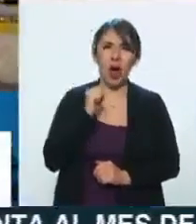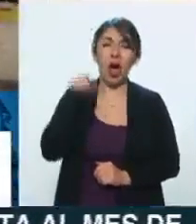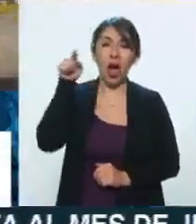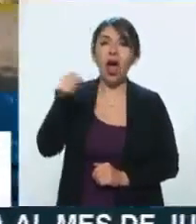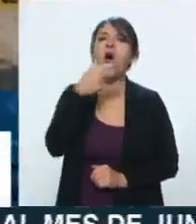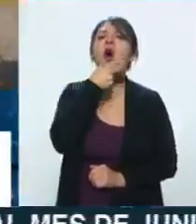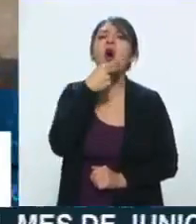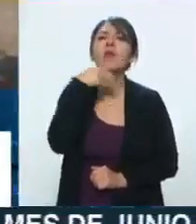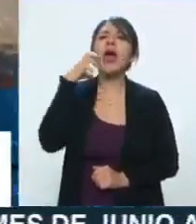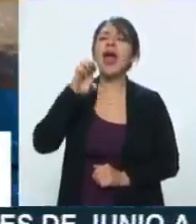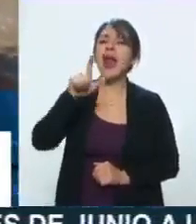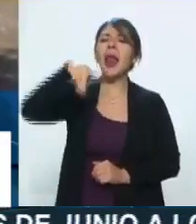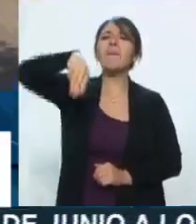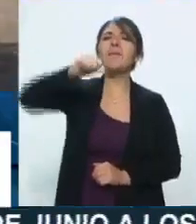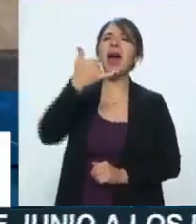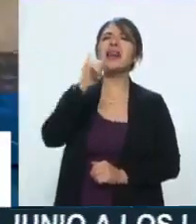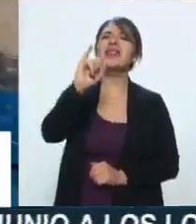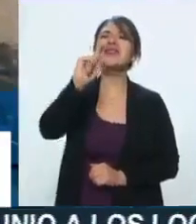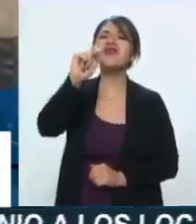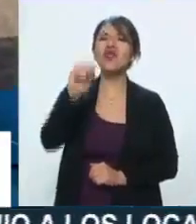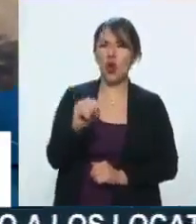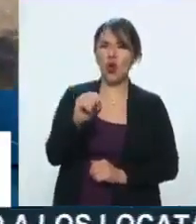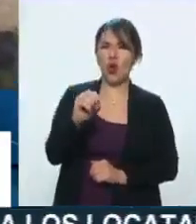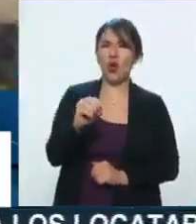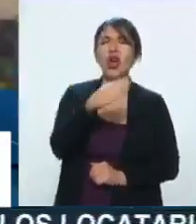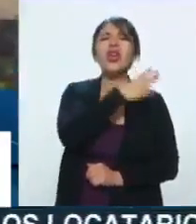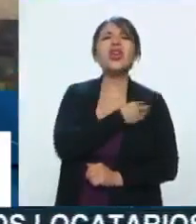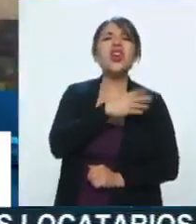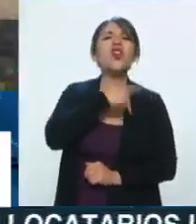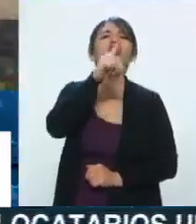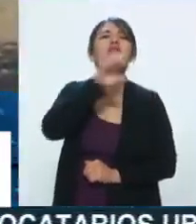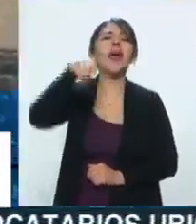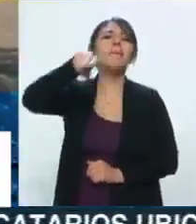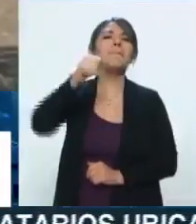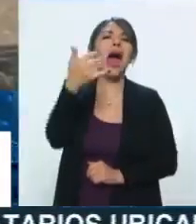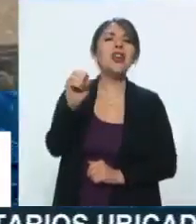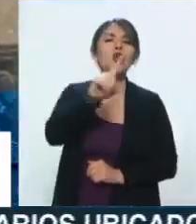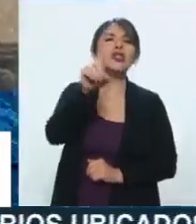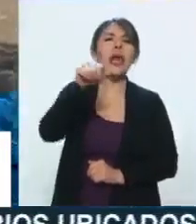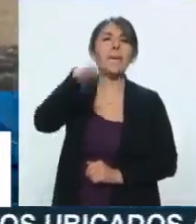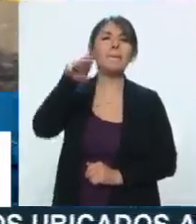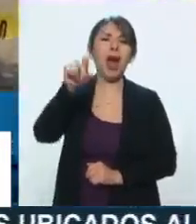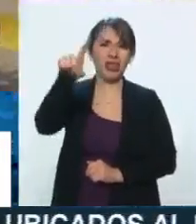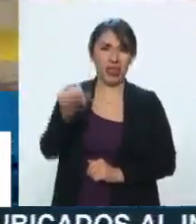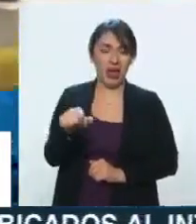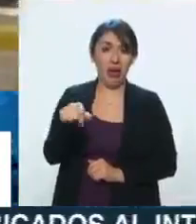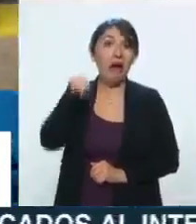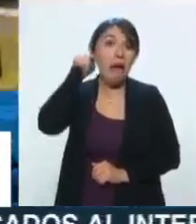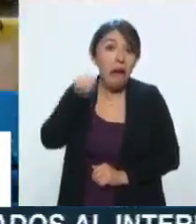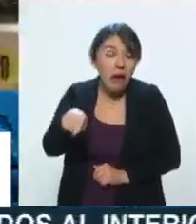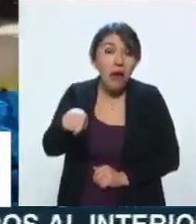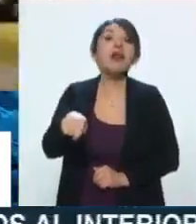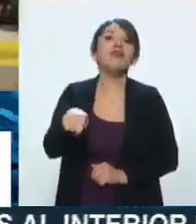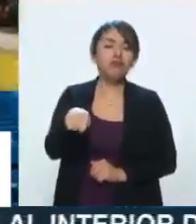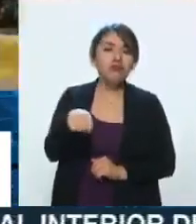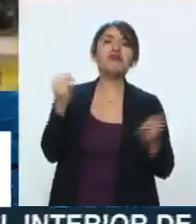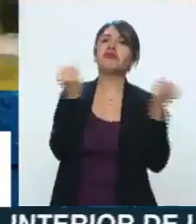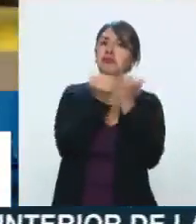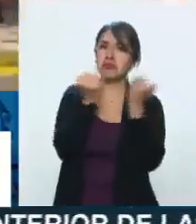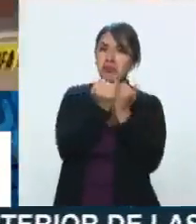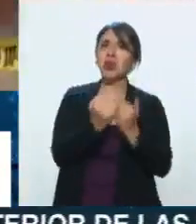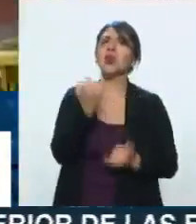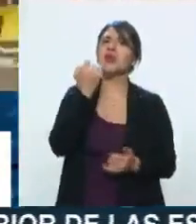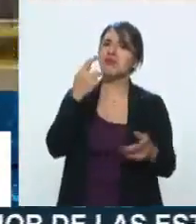caso de el Mayito Gordo, hijo de Ismael El Mayo Zambada. Él intenta en